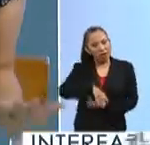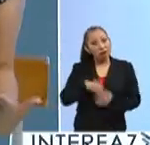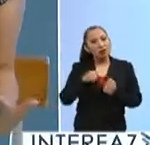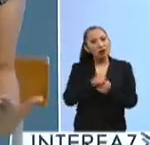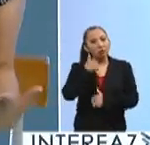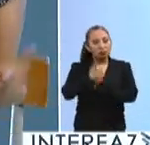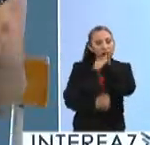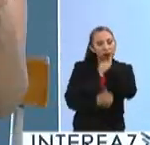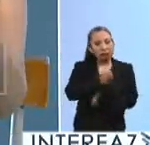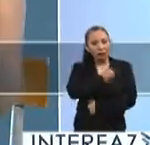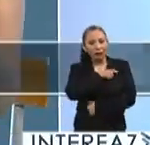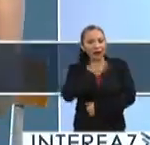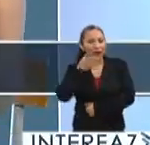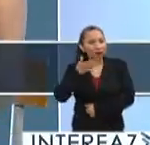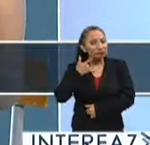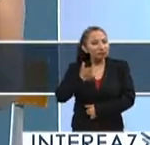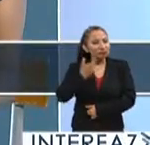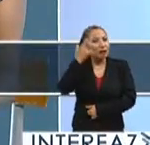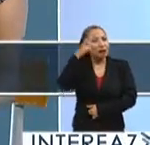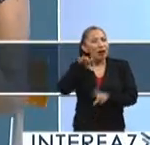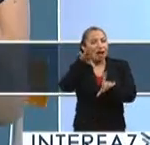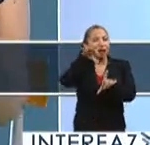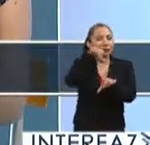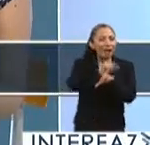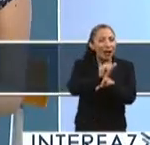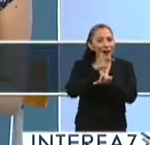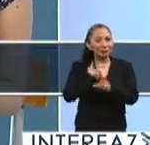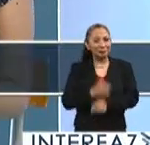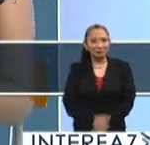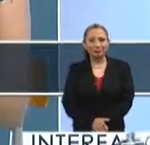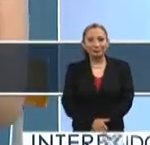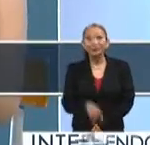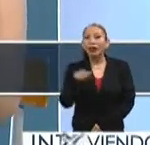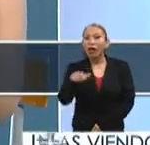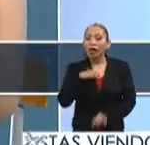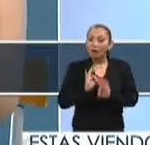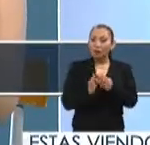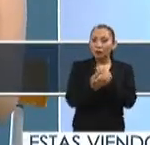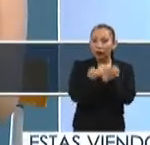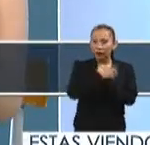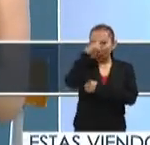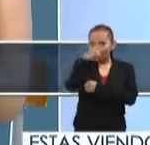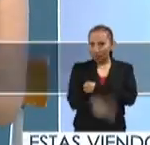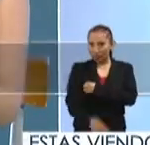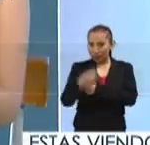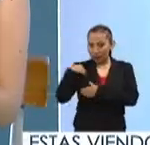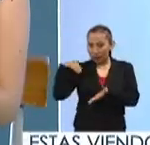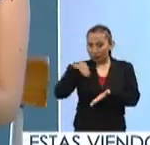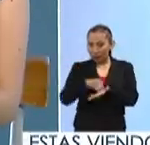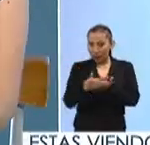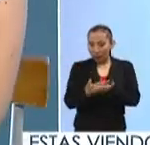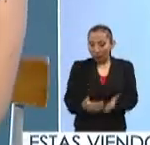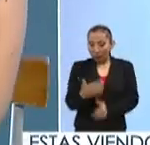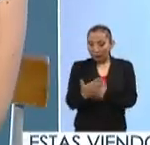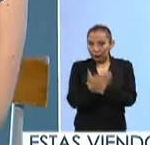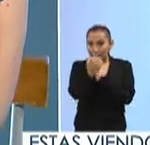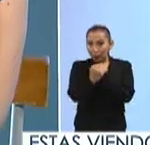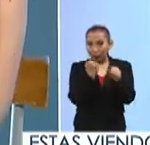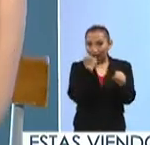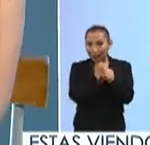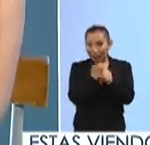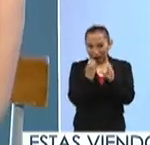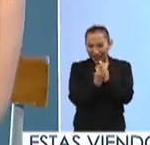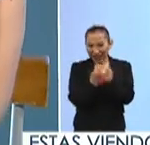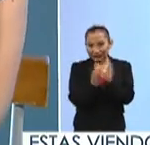sana competencia y la perseverancia para alcanzar una meta. El modelo educativo mexicano que se implementa a partir del próximo ciclo